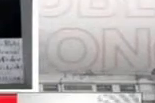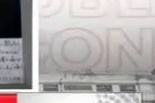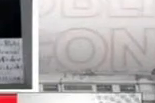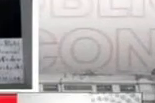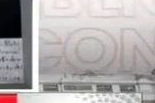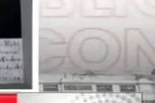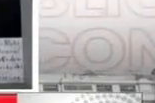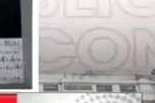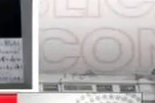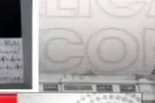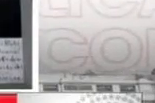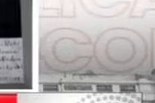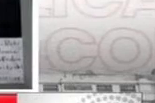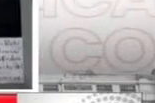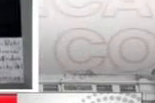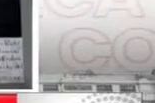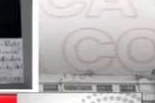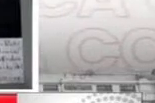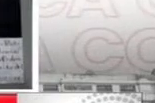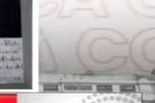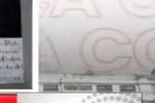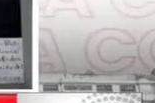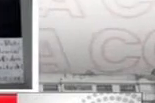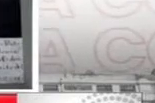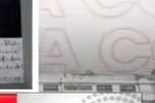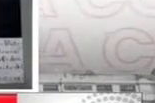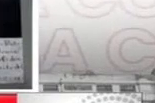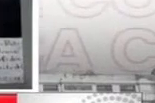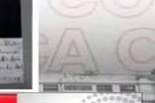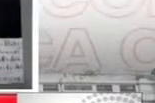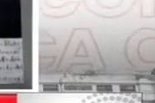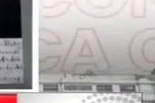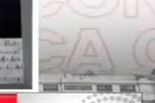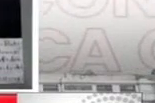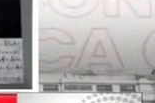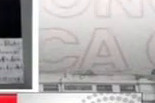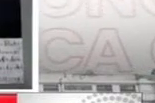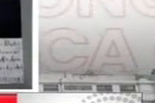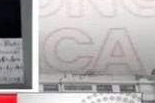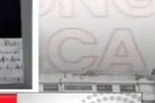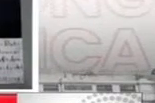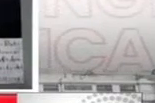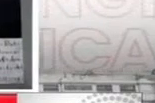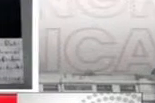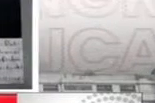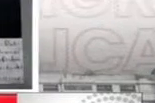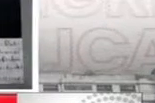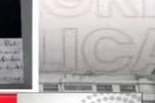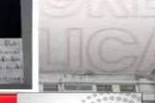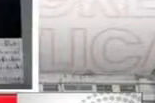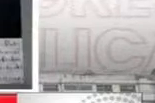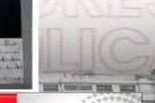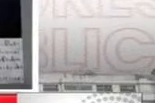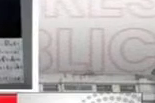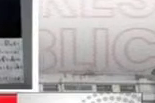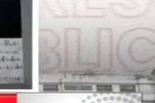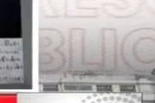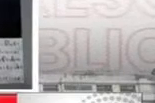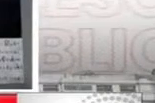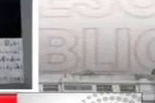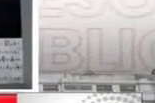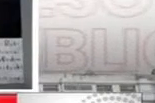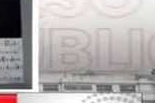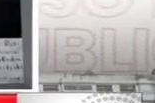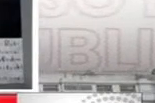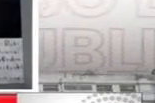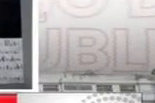hospital Carrión, que debe ser francamente demolido y construir un nuevo hospital. Nos falta en Arequipa y en distintas partes del